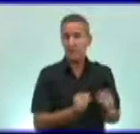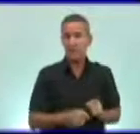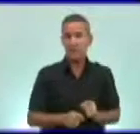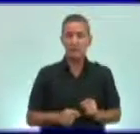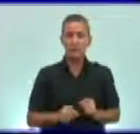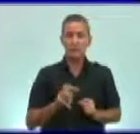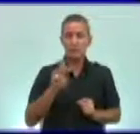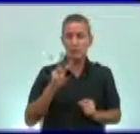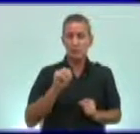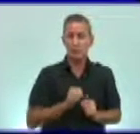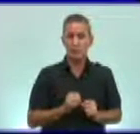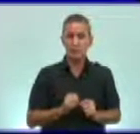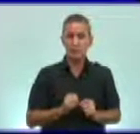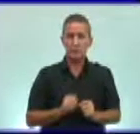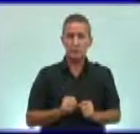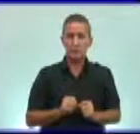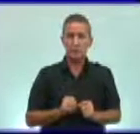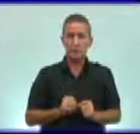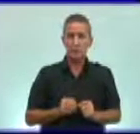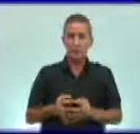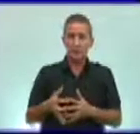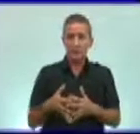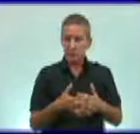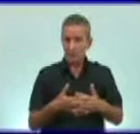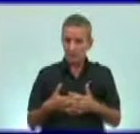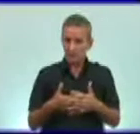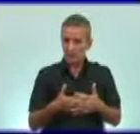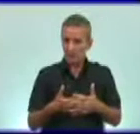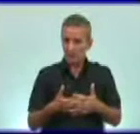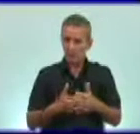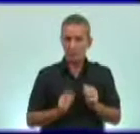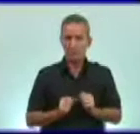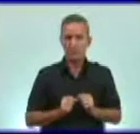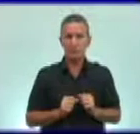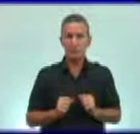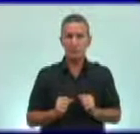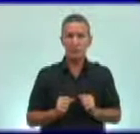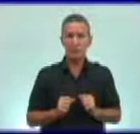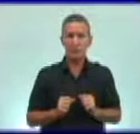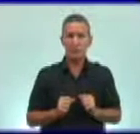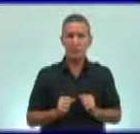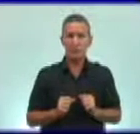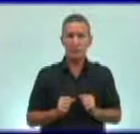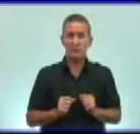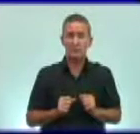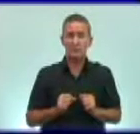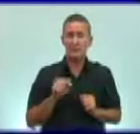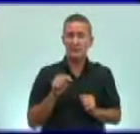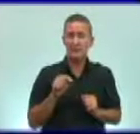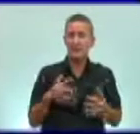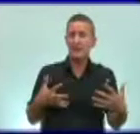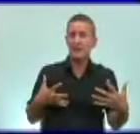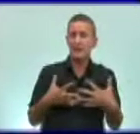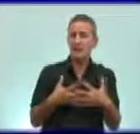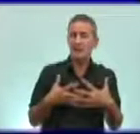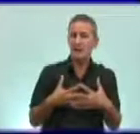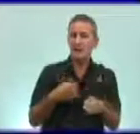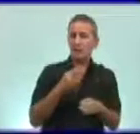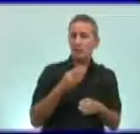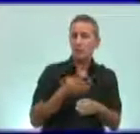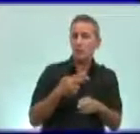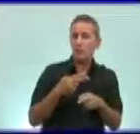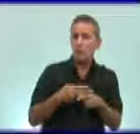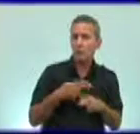norteamericana, en ese sentido americana, donde sencillamente la primera inexactitud está relacionada con el nombre. Es